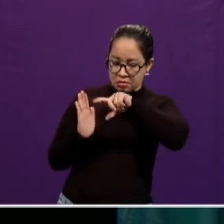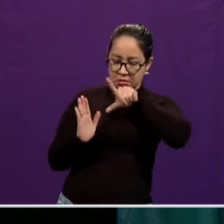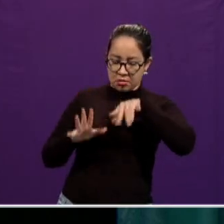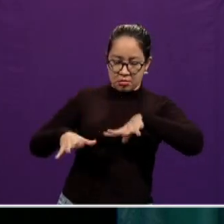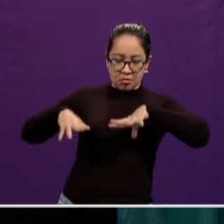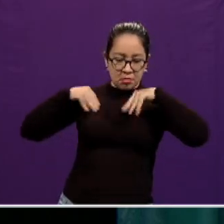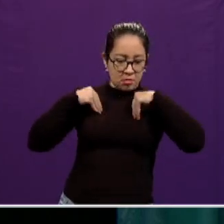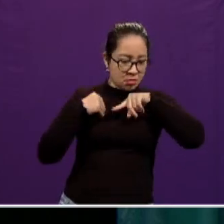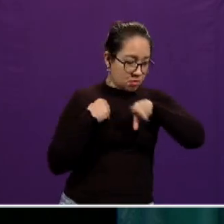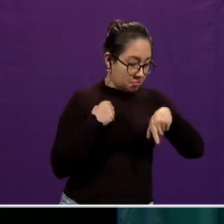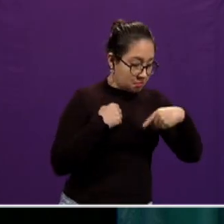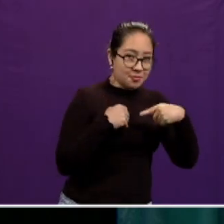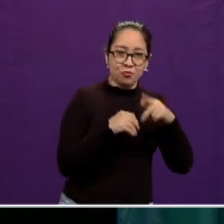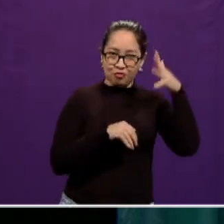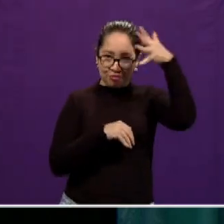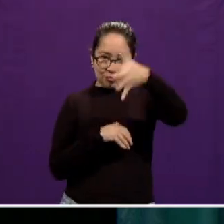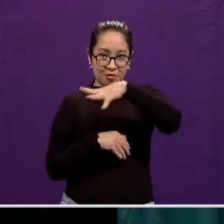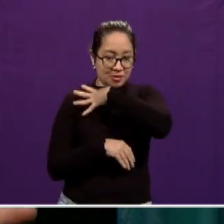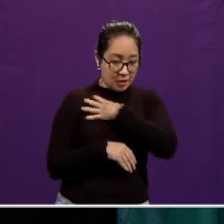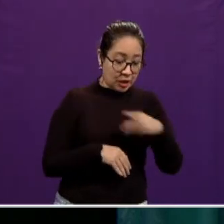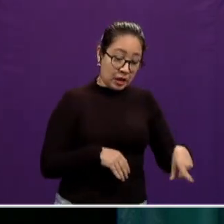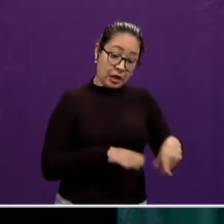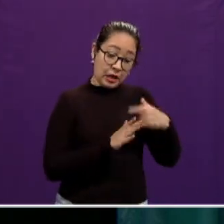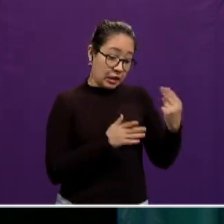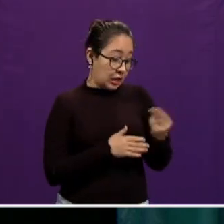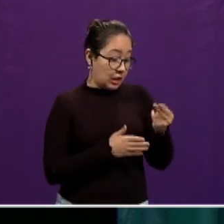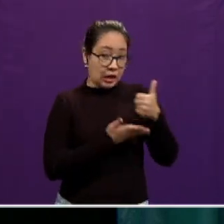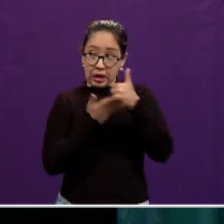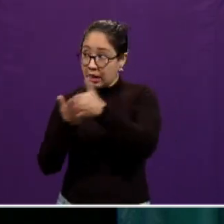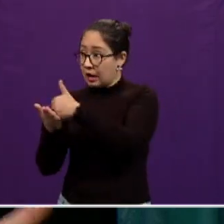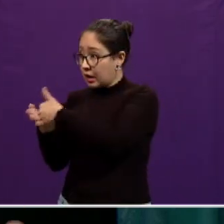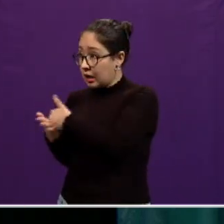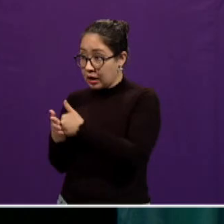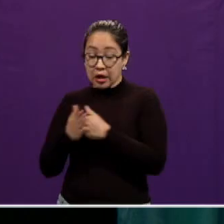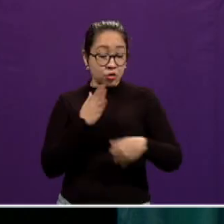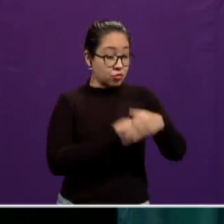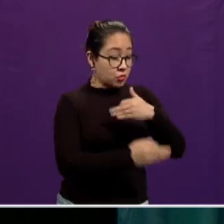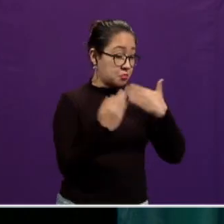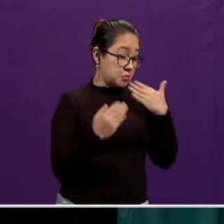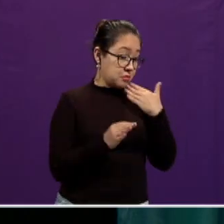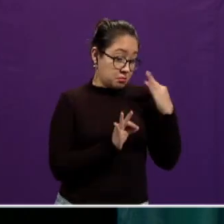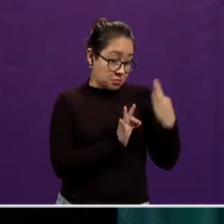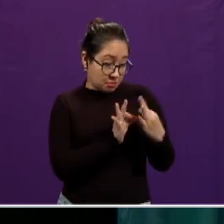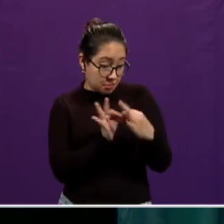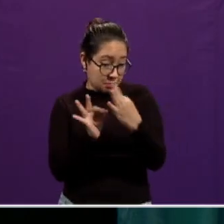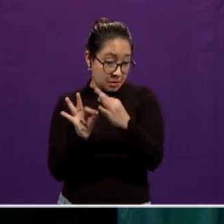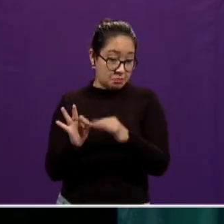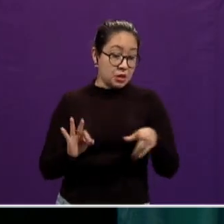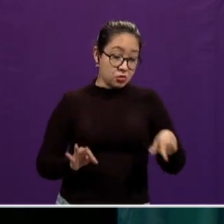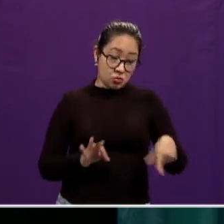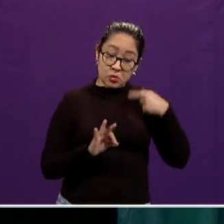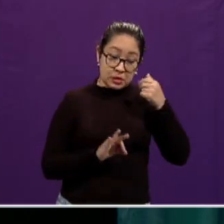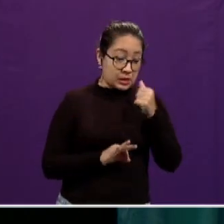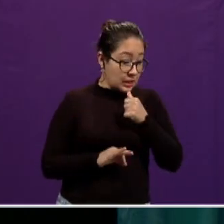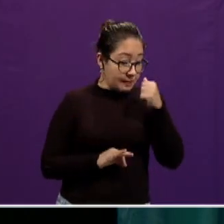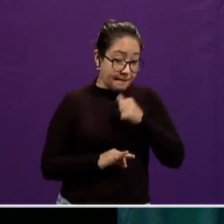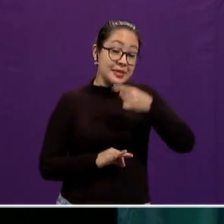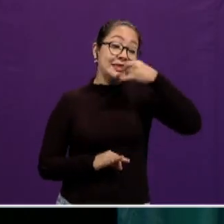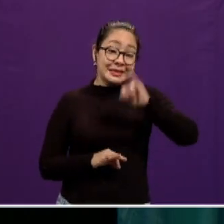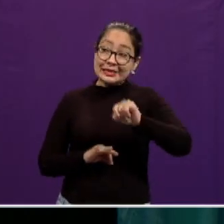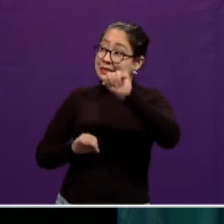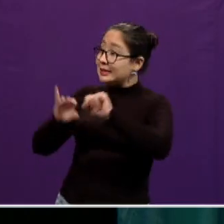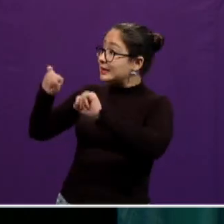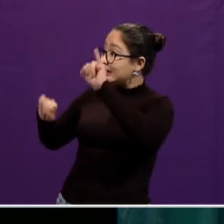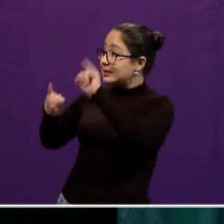los demás, debemos estar para todos, debemos hacer todo, ¿no? Y tienes que hacer todo bien. Entonces todo eso es como vamos aprendiendo